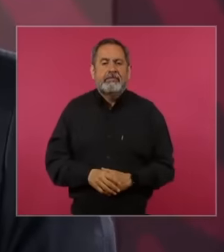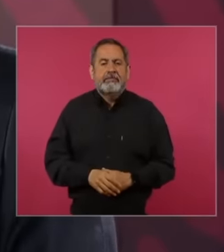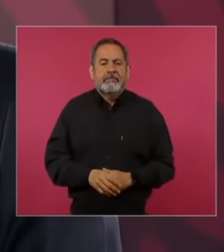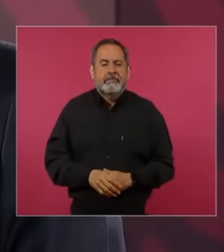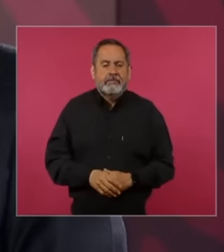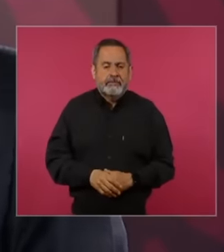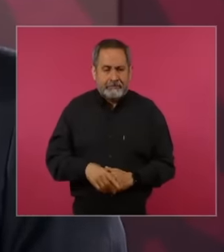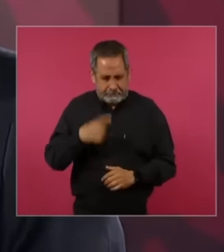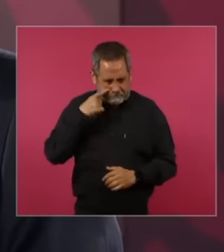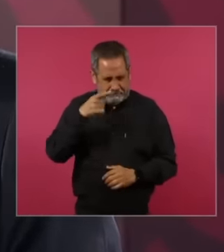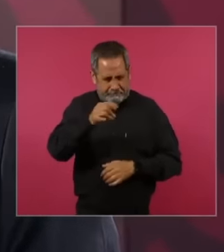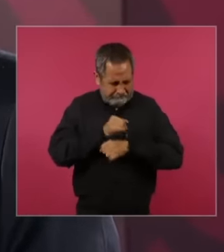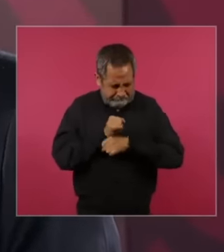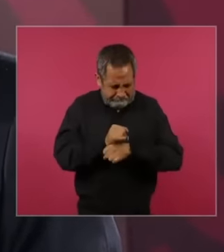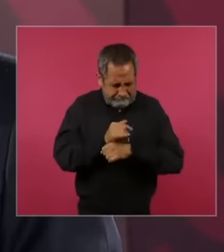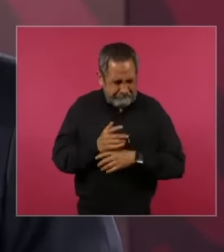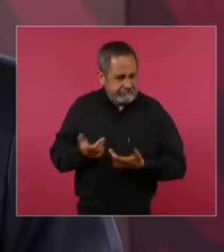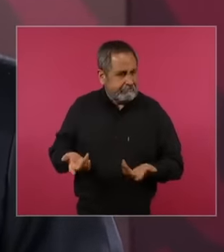Véanlo.